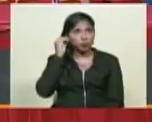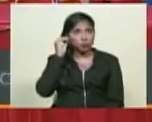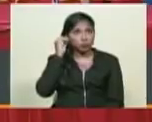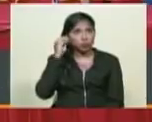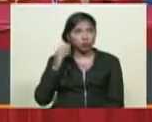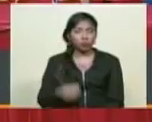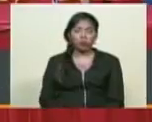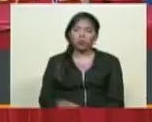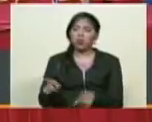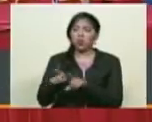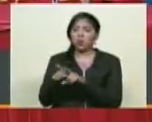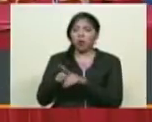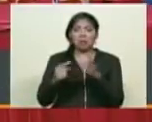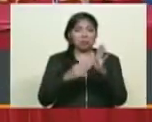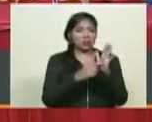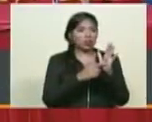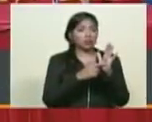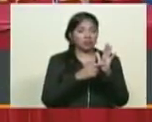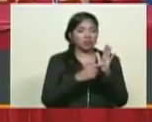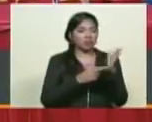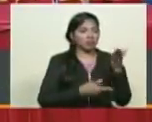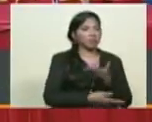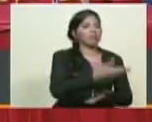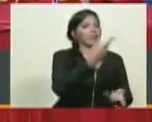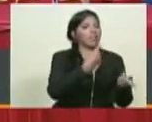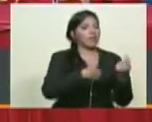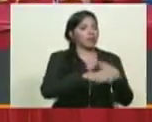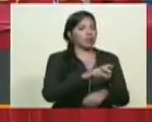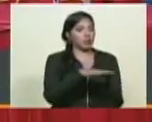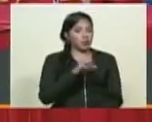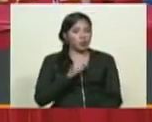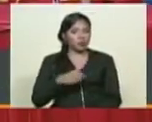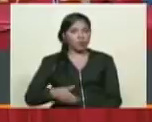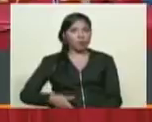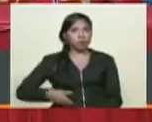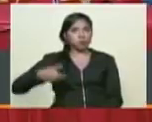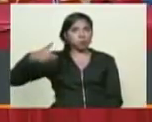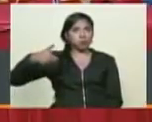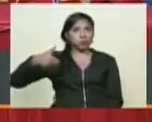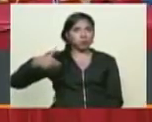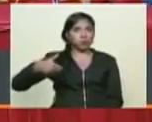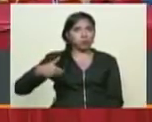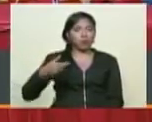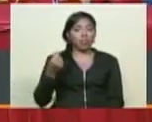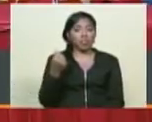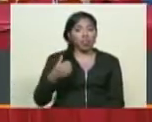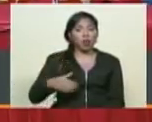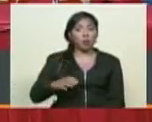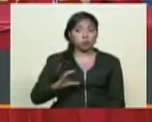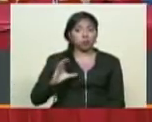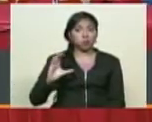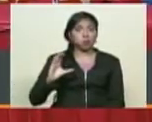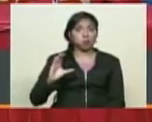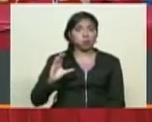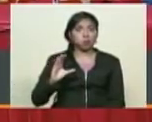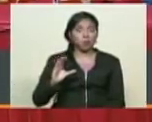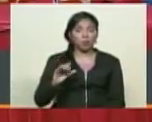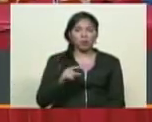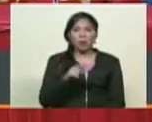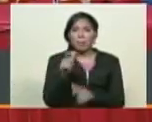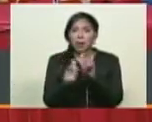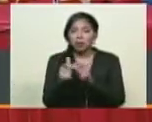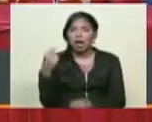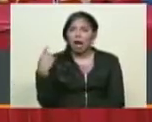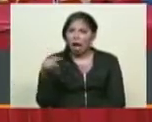mercantil de plata, de intercambio, de dinero, de recursos, ¿no? Y esta gente tiene recursos, y tiene recursos